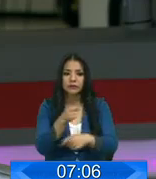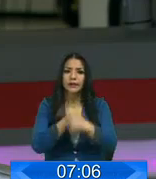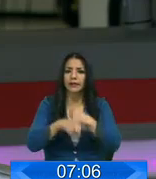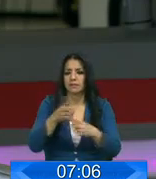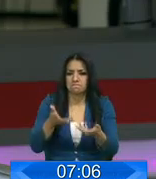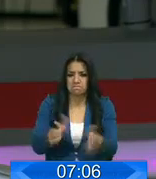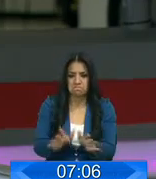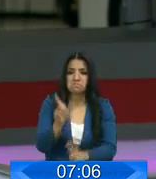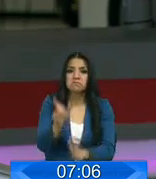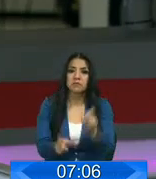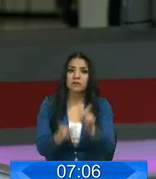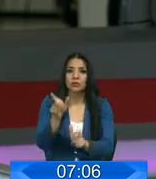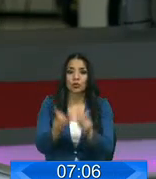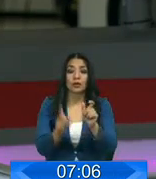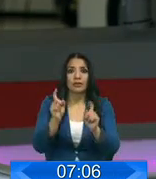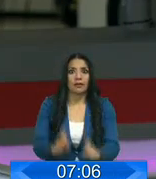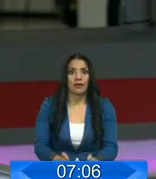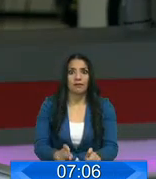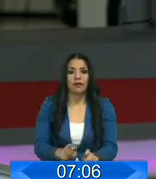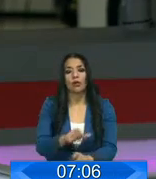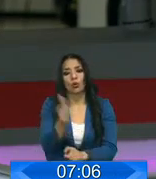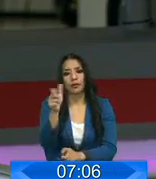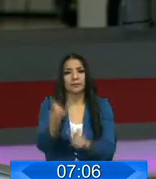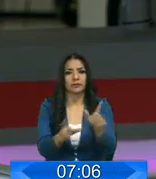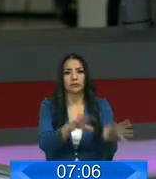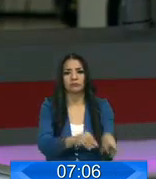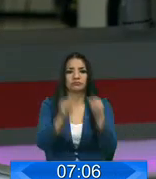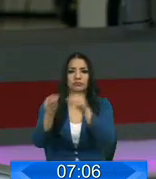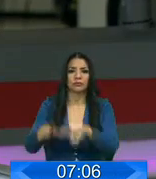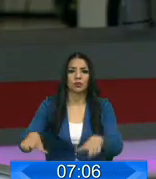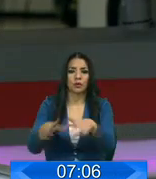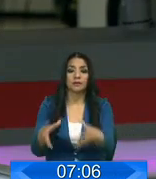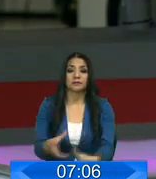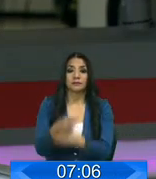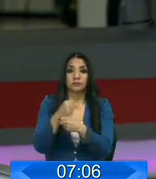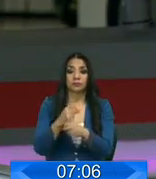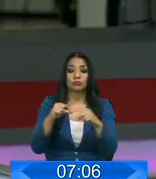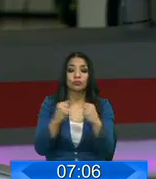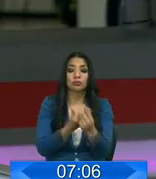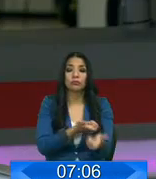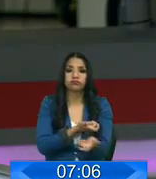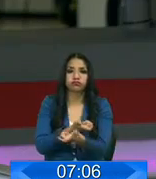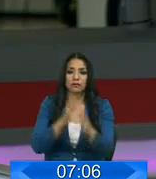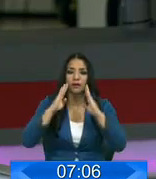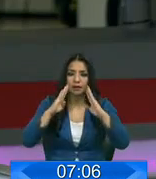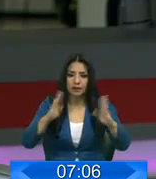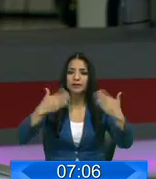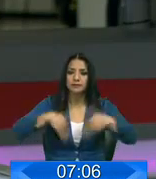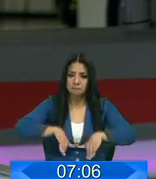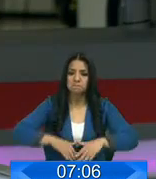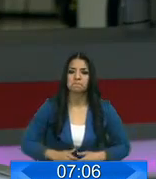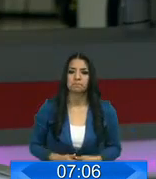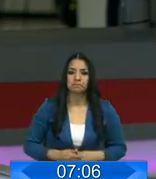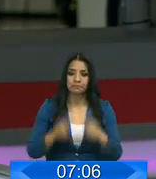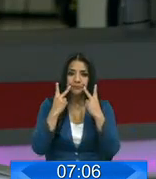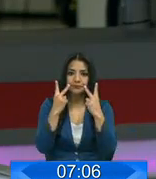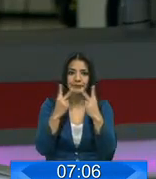los moradores del lugar tuvieron que evacuar a otros sitios seguros. El cuerpo de bomberos atendió esta emergencia.